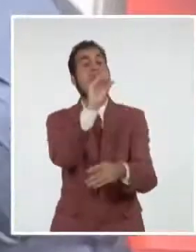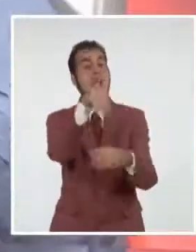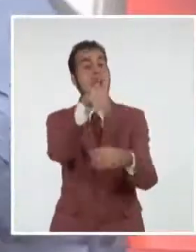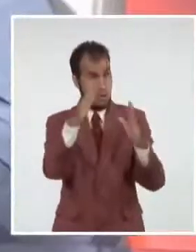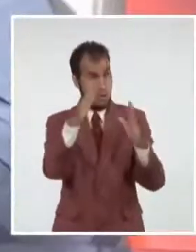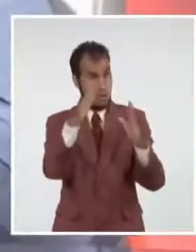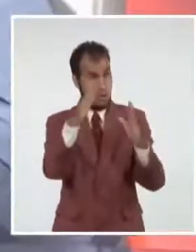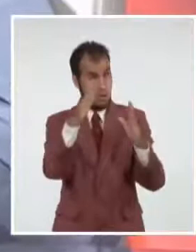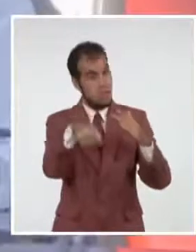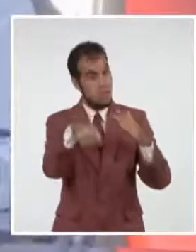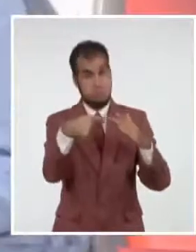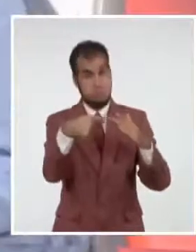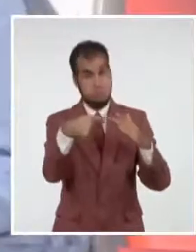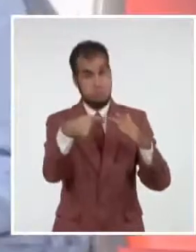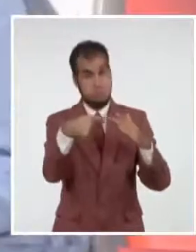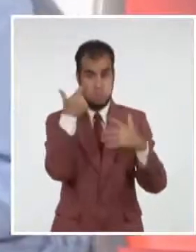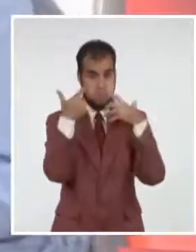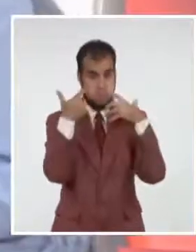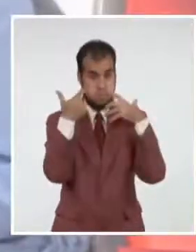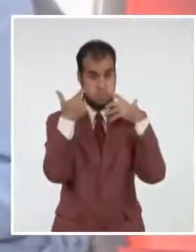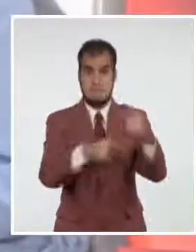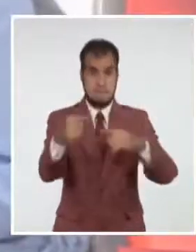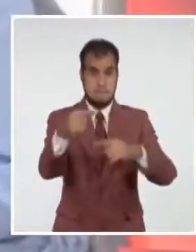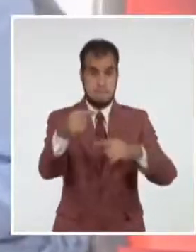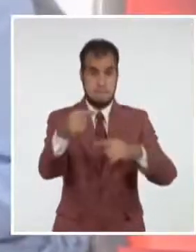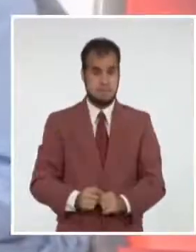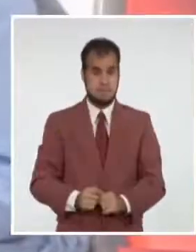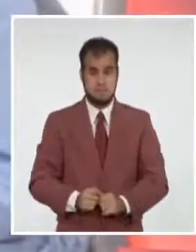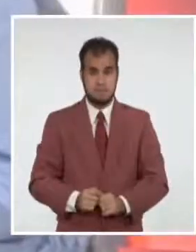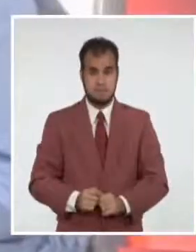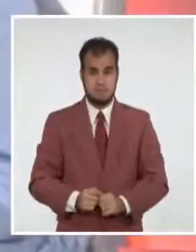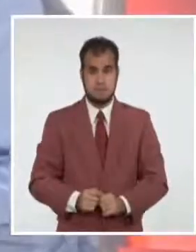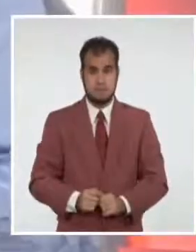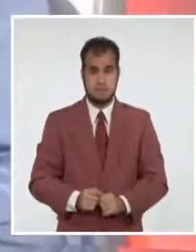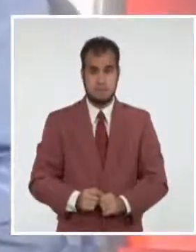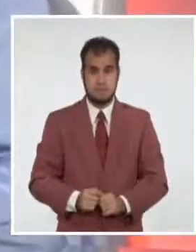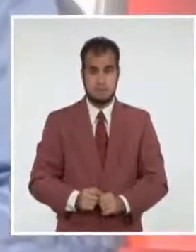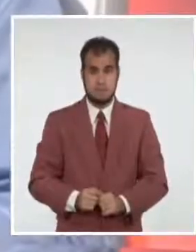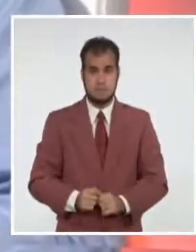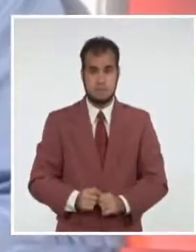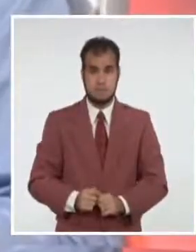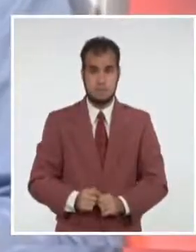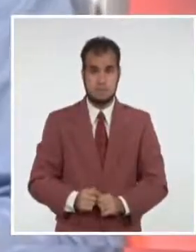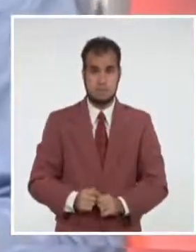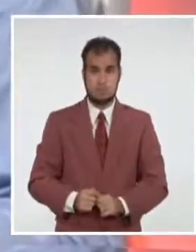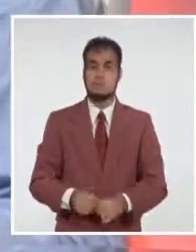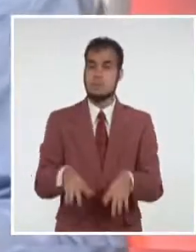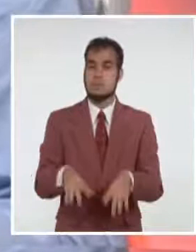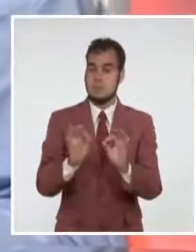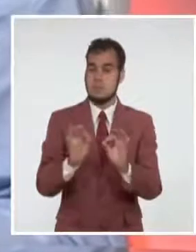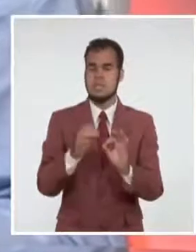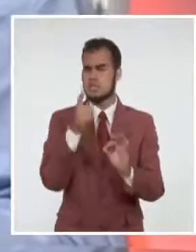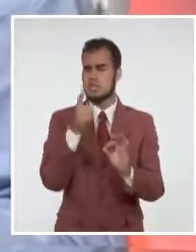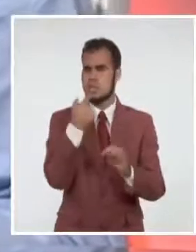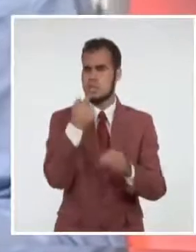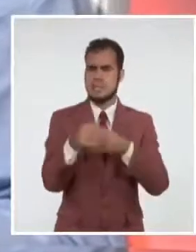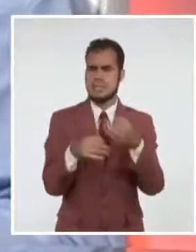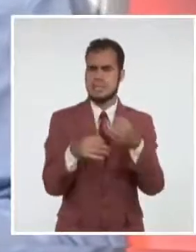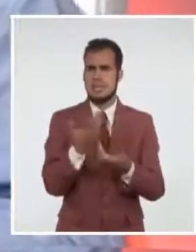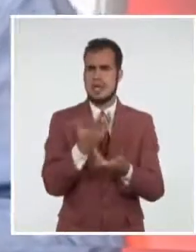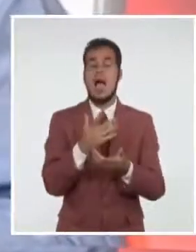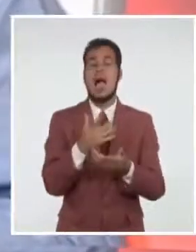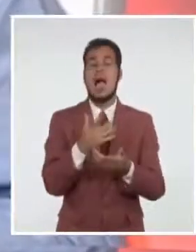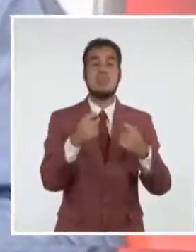de los compañeros crece, desde el punto de vista que son personas que estamos hablando de un aislamiento en